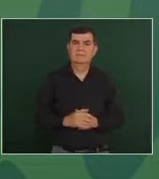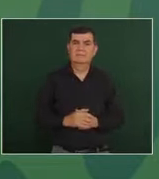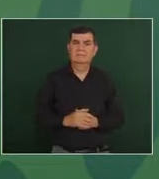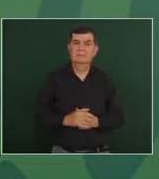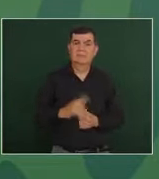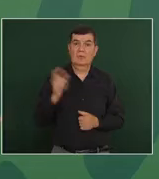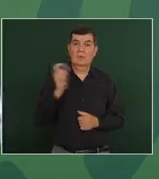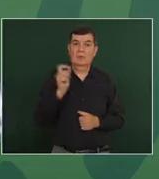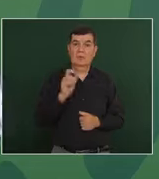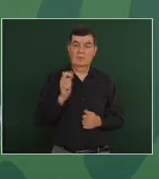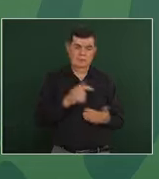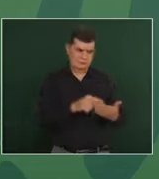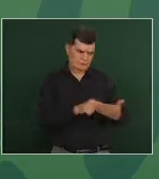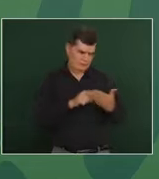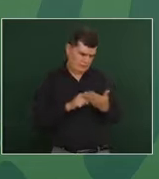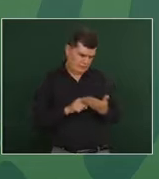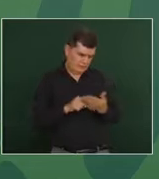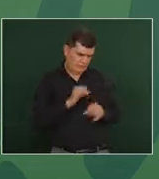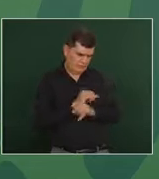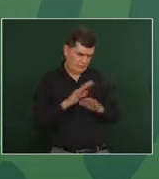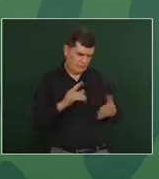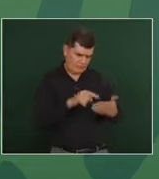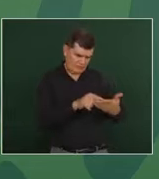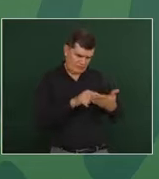Y cuando me presentan un informe